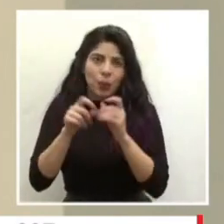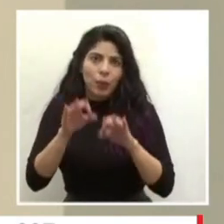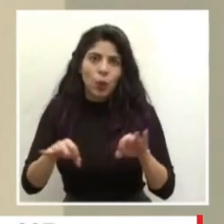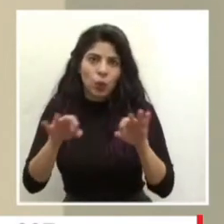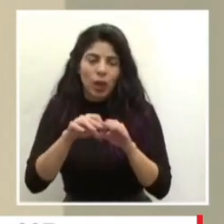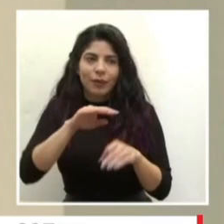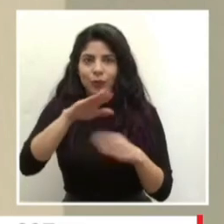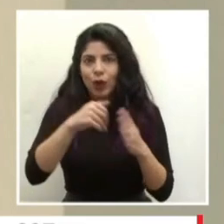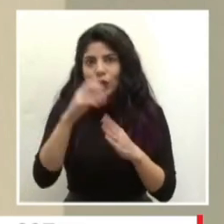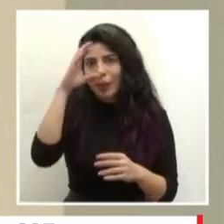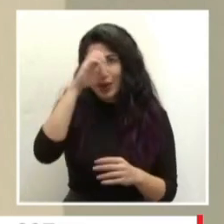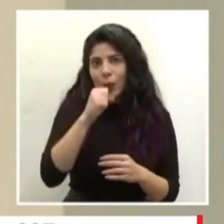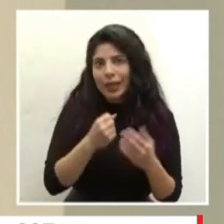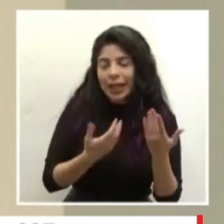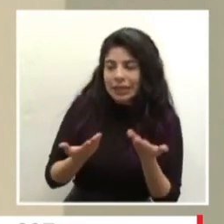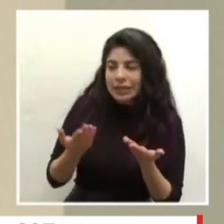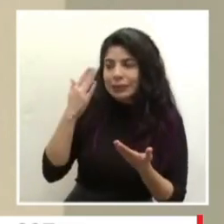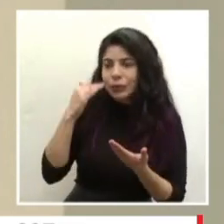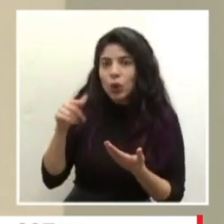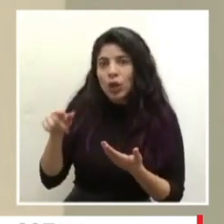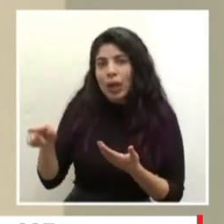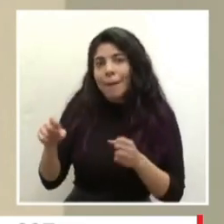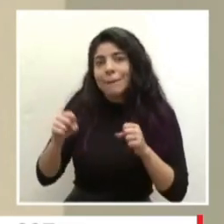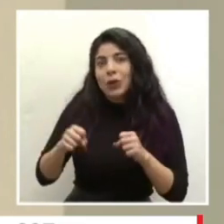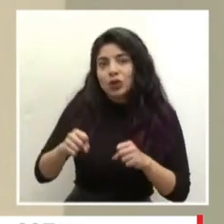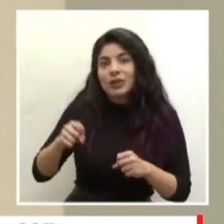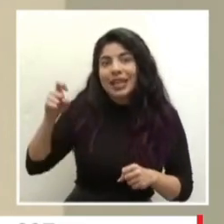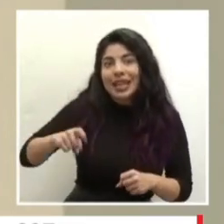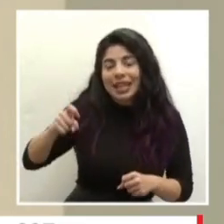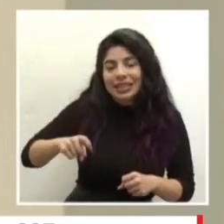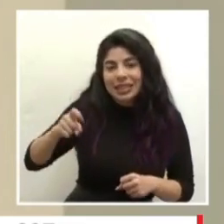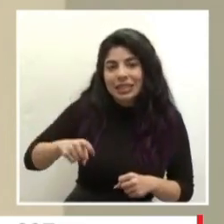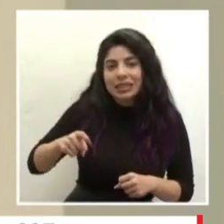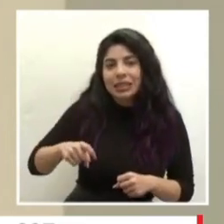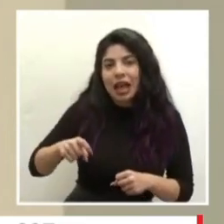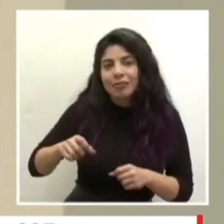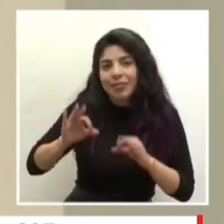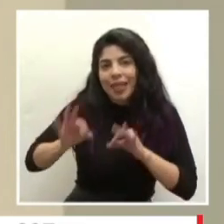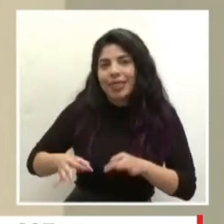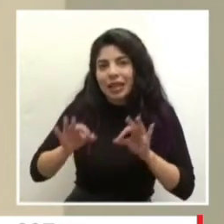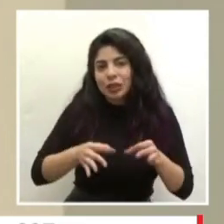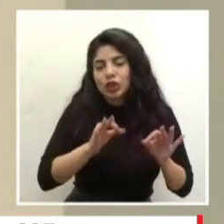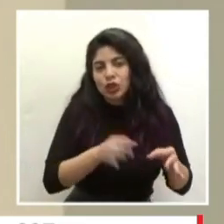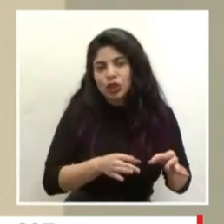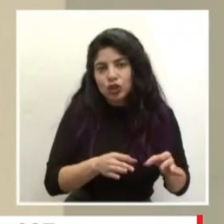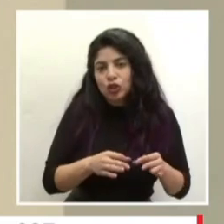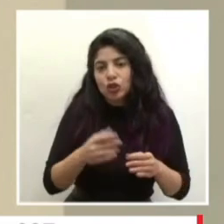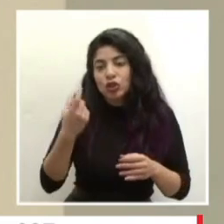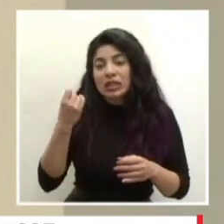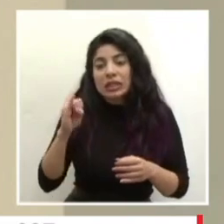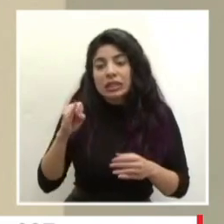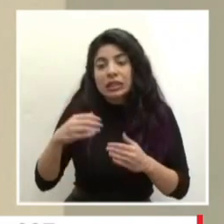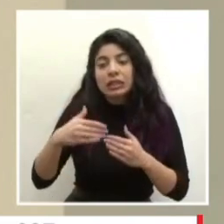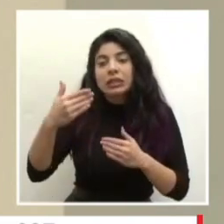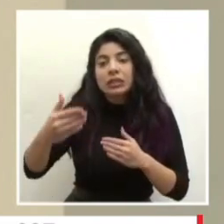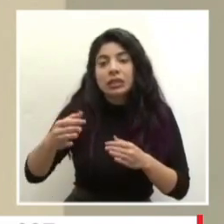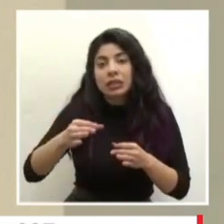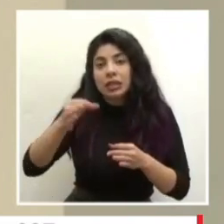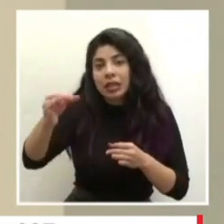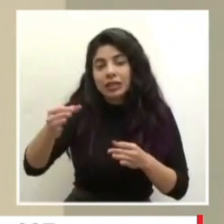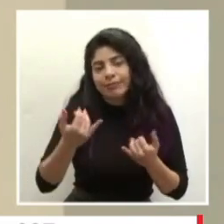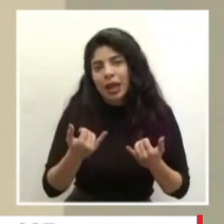en consideración frente a la potencial necesidad de tomar decisiones sobre una eventual extensión. En